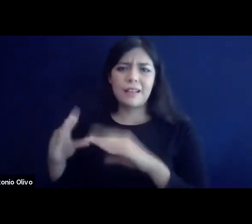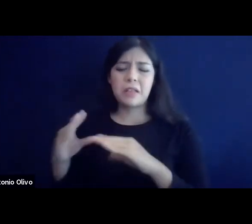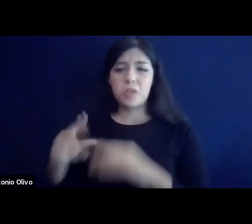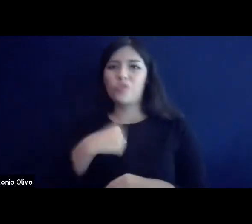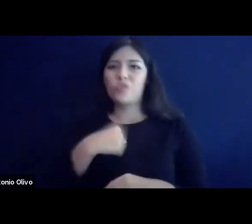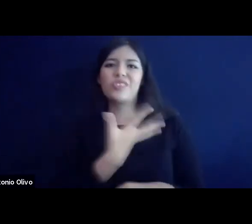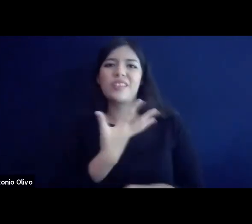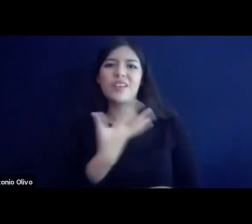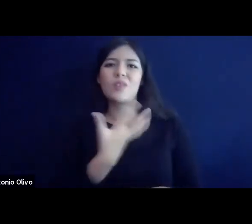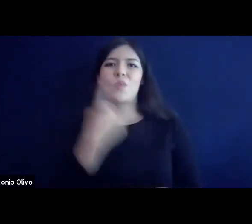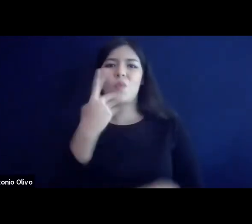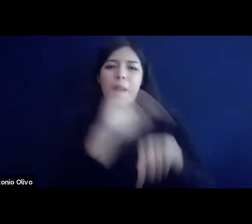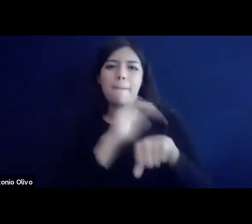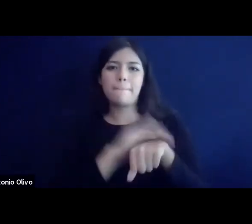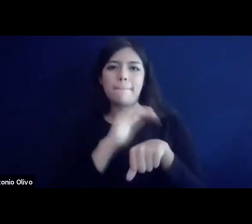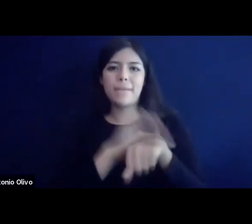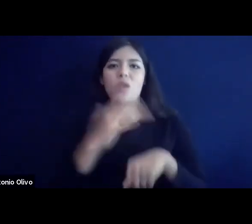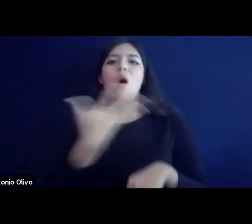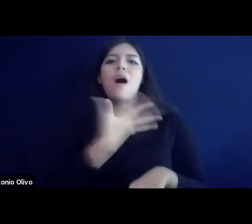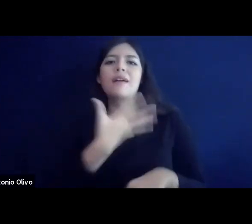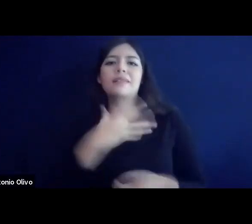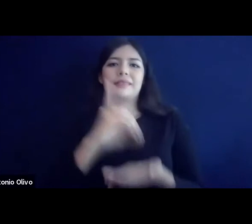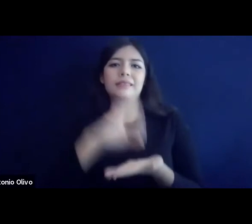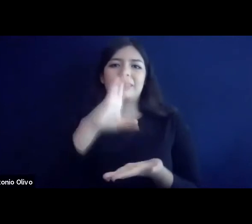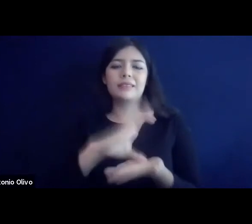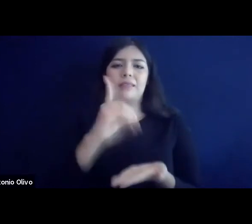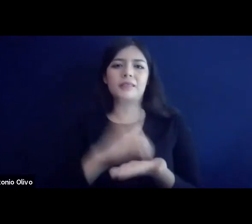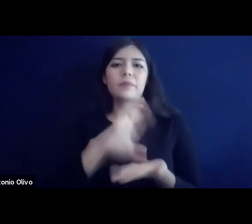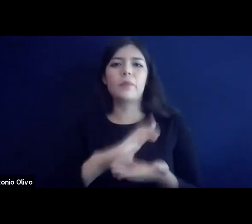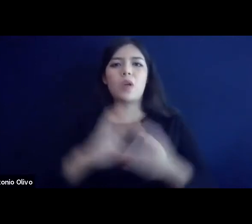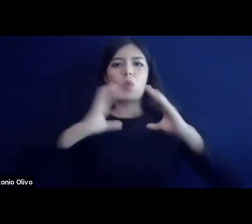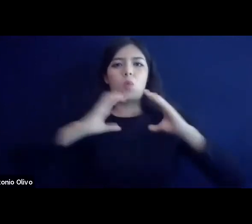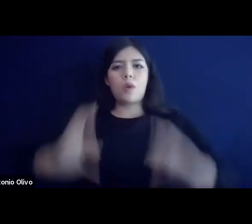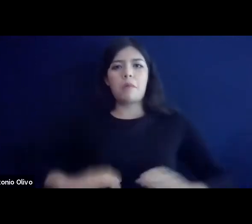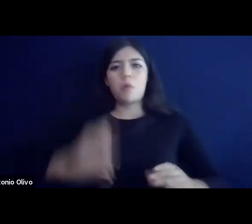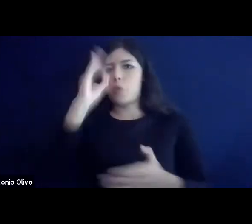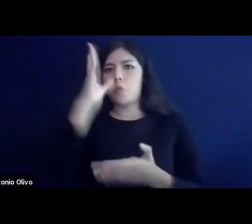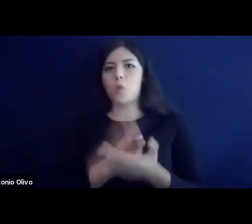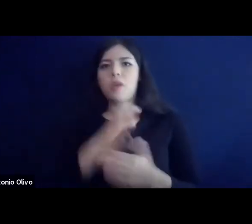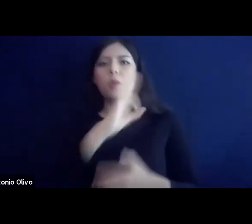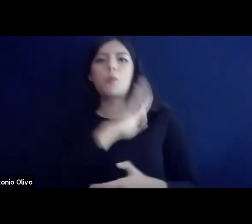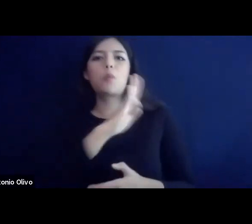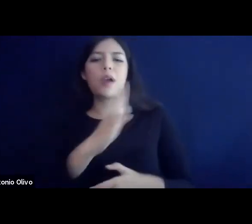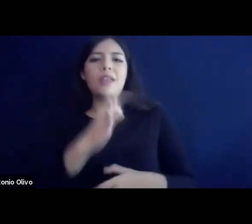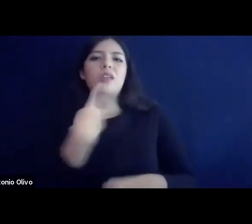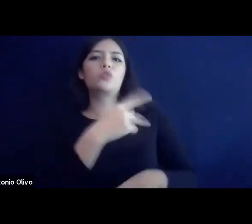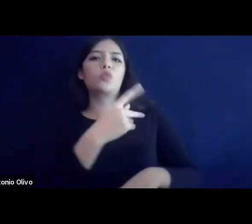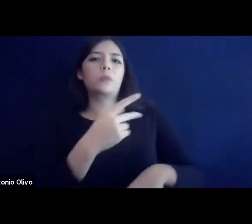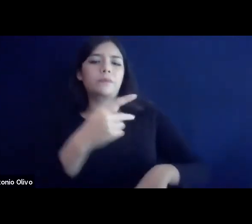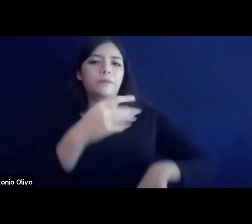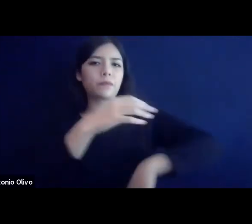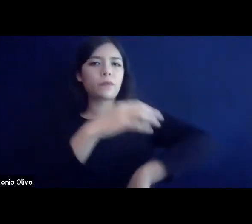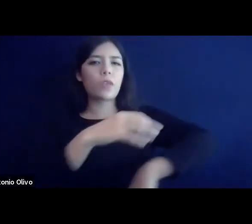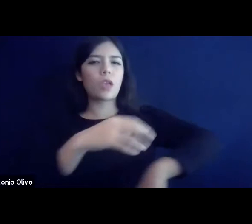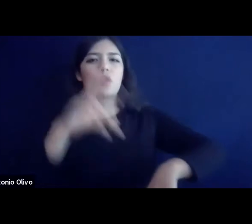su rodilla derecha y que desde su casa en Tlajomulco, él es profesor de la UNAM y